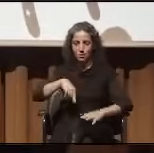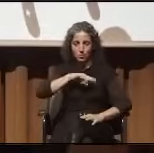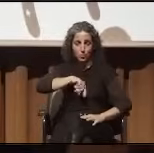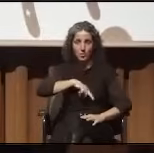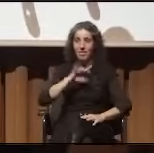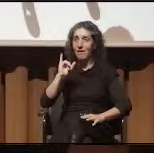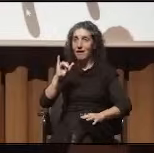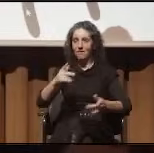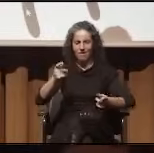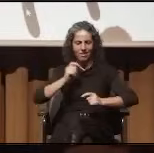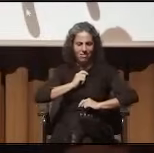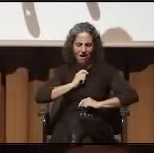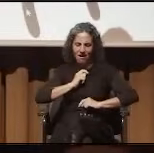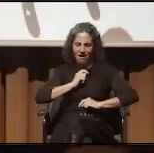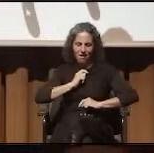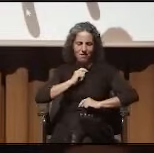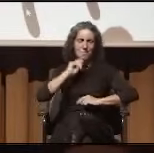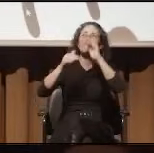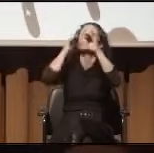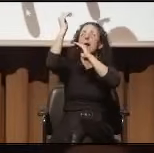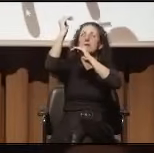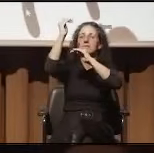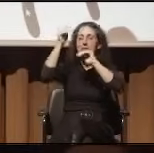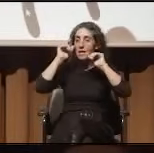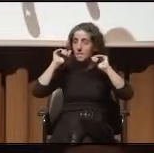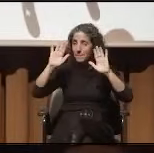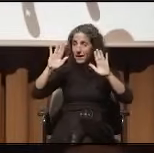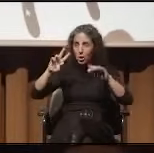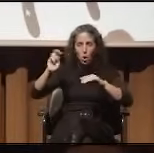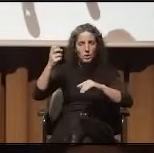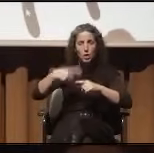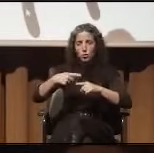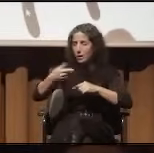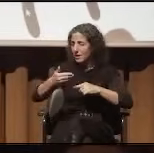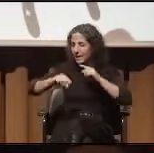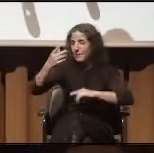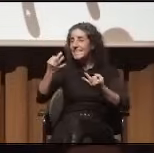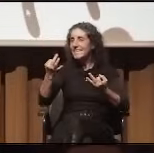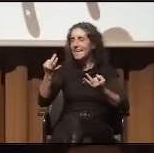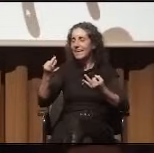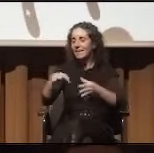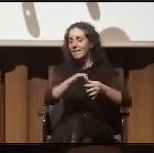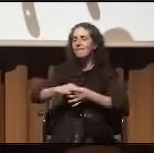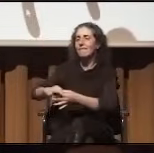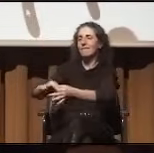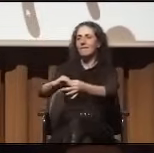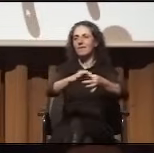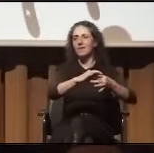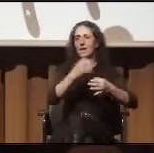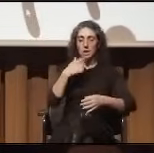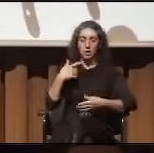hace trascendentes. Pero otra cosa más importante, estamos conectados. Entonces, cuando yo estoy frágil y vulnerable y otro se acerca para